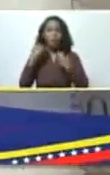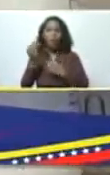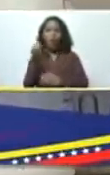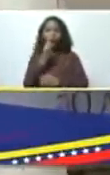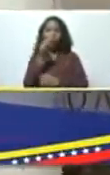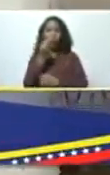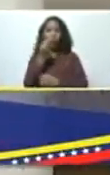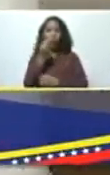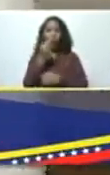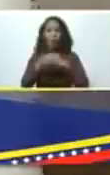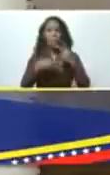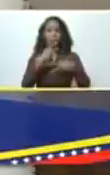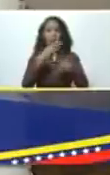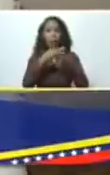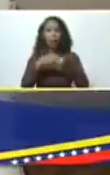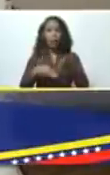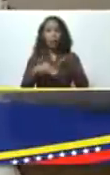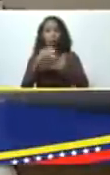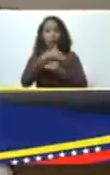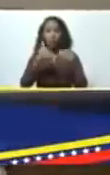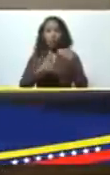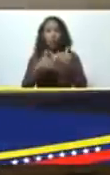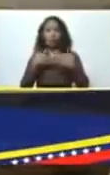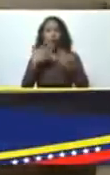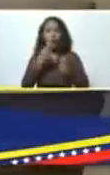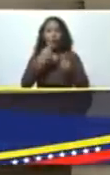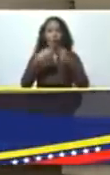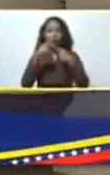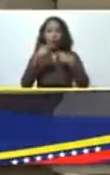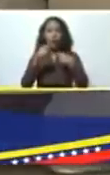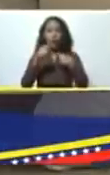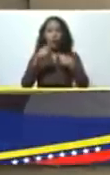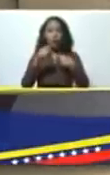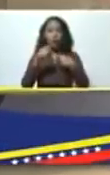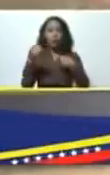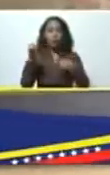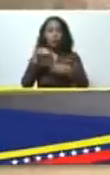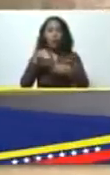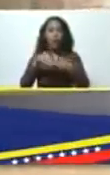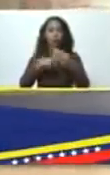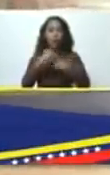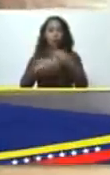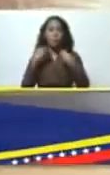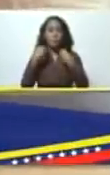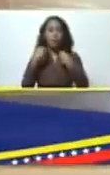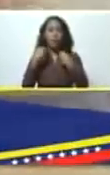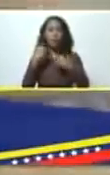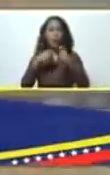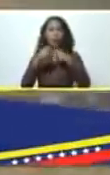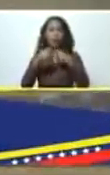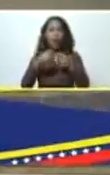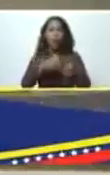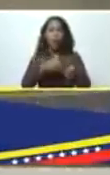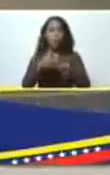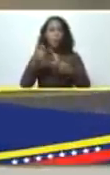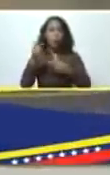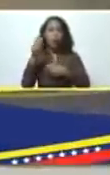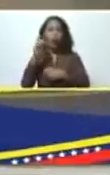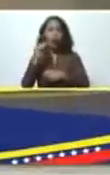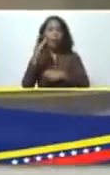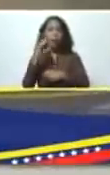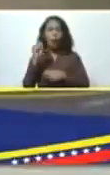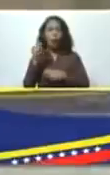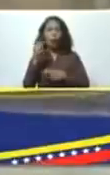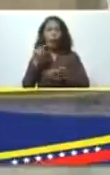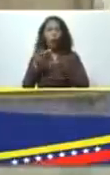alimento, del producto, de los subproductos que salen a frecho, arenilla, que sale para lo que se llama el ABA, que es el alimento